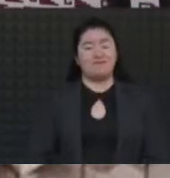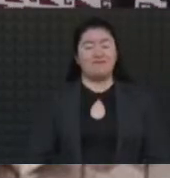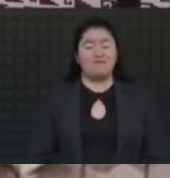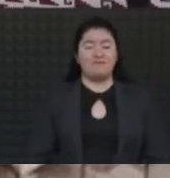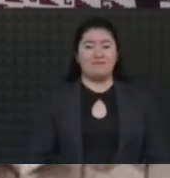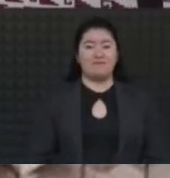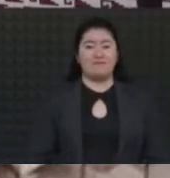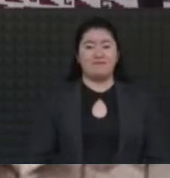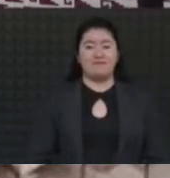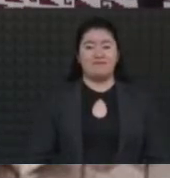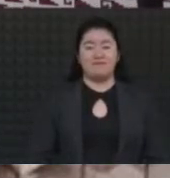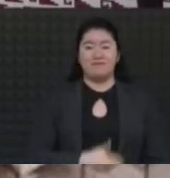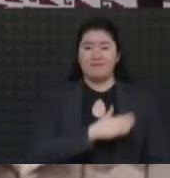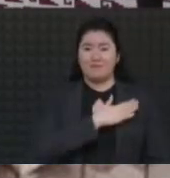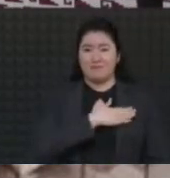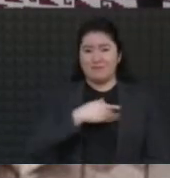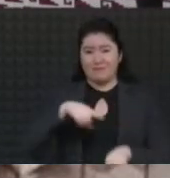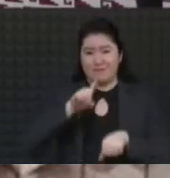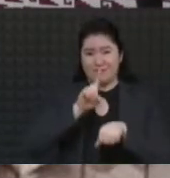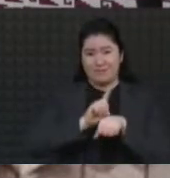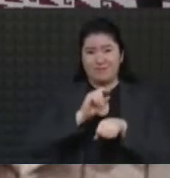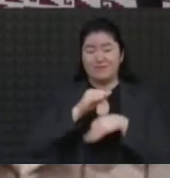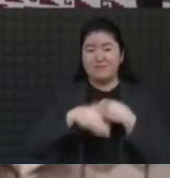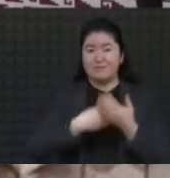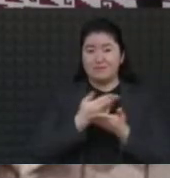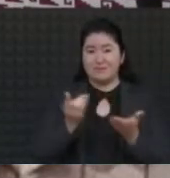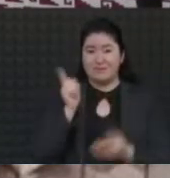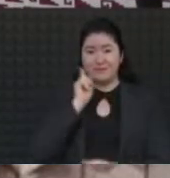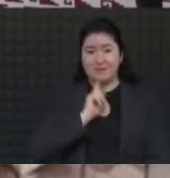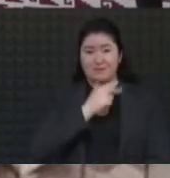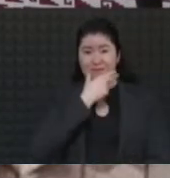Buenos días a todas y a todos. A continuación